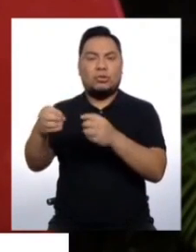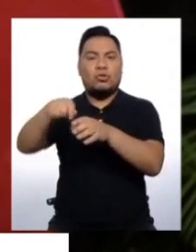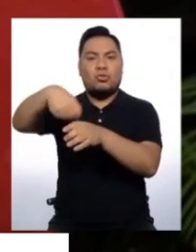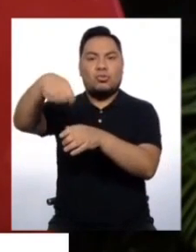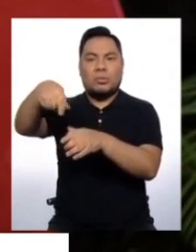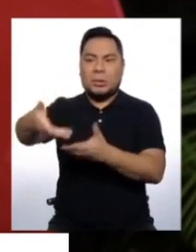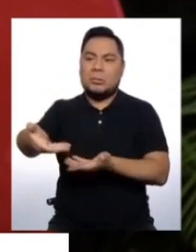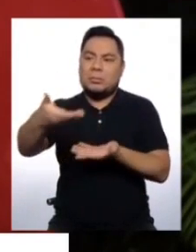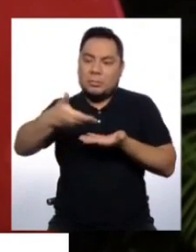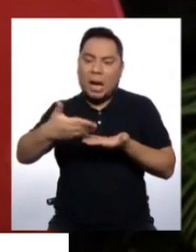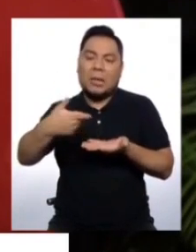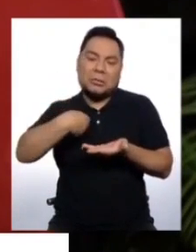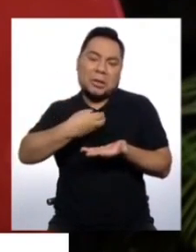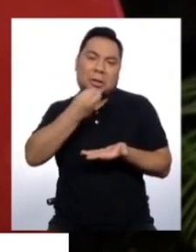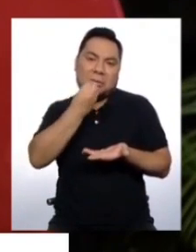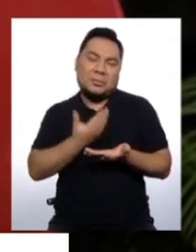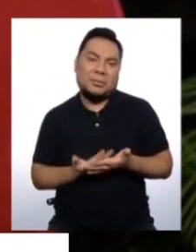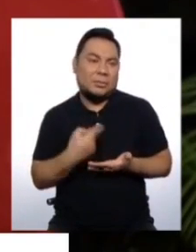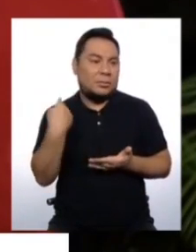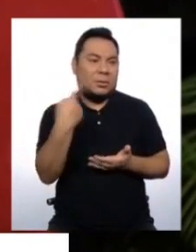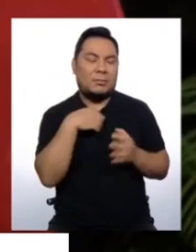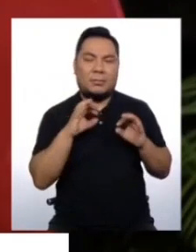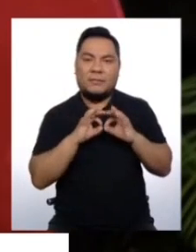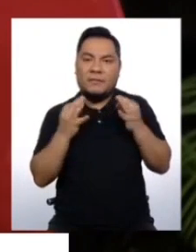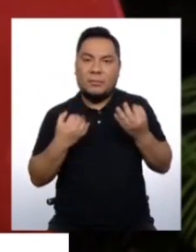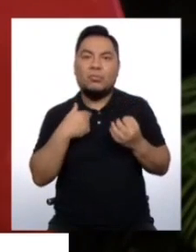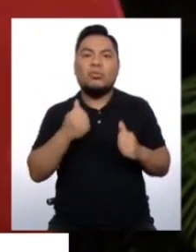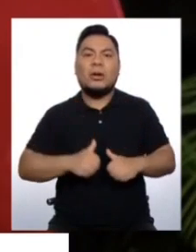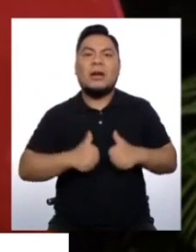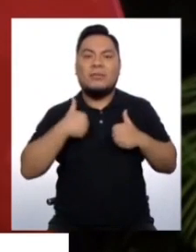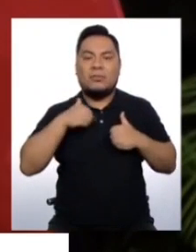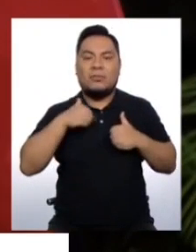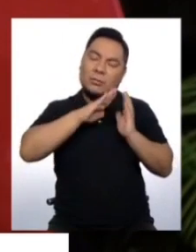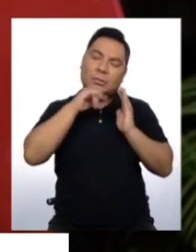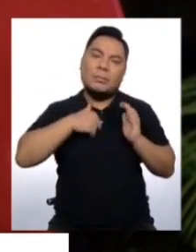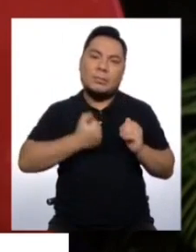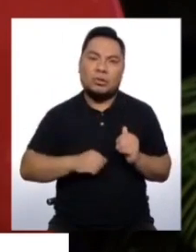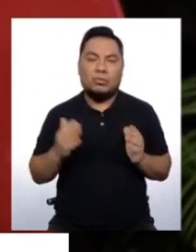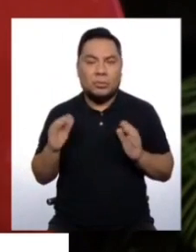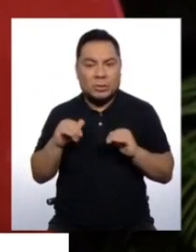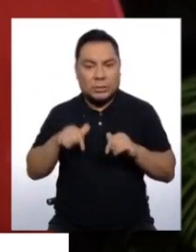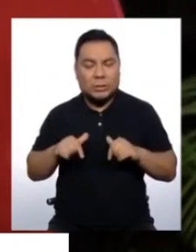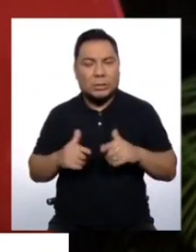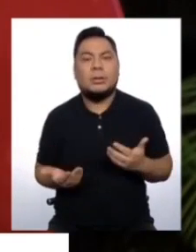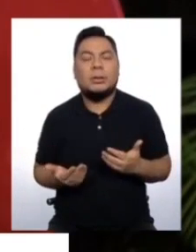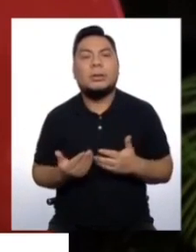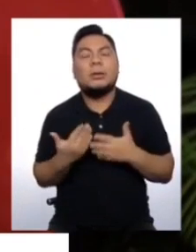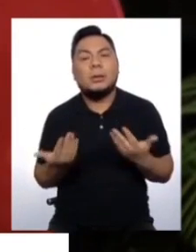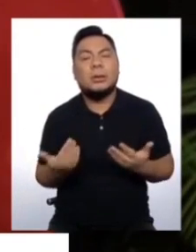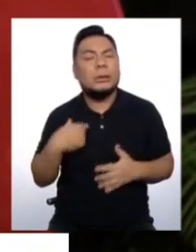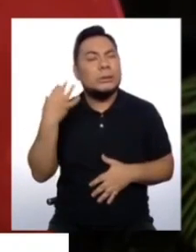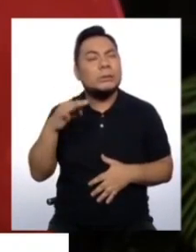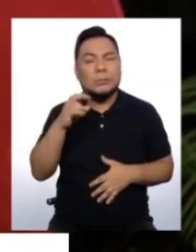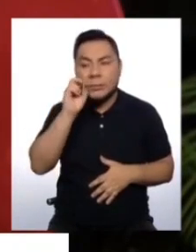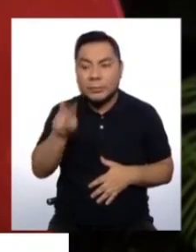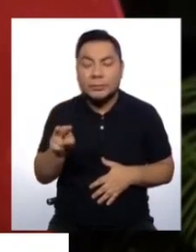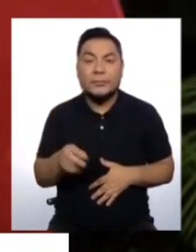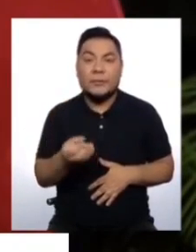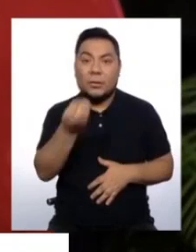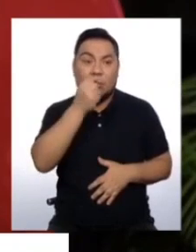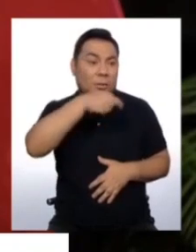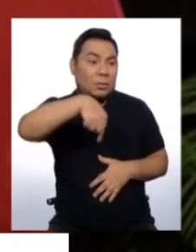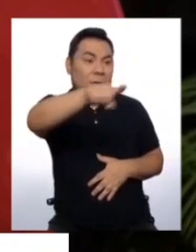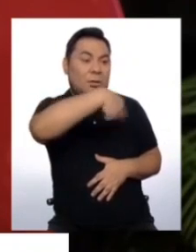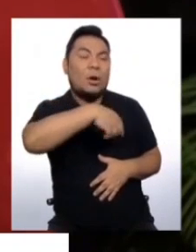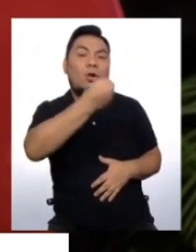Lo que siempre nosotros hemos visto y procurado de que la alimentación al